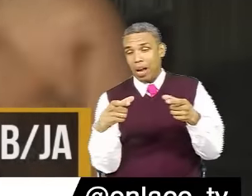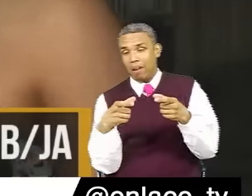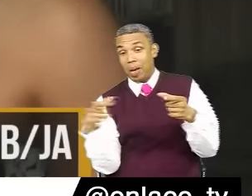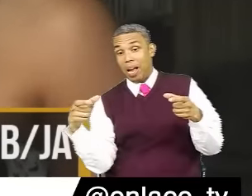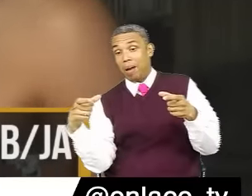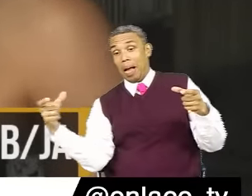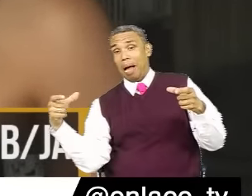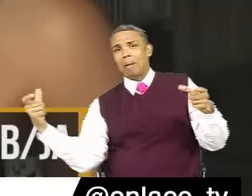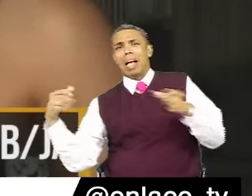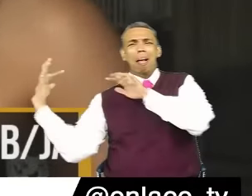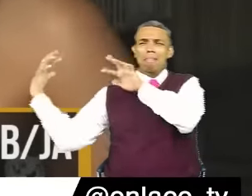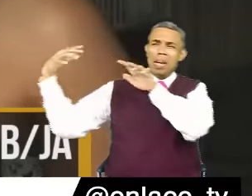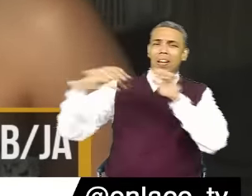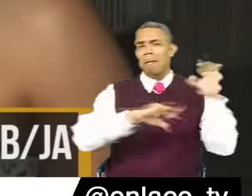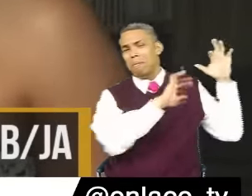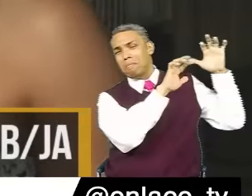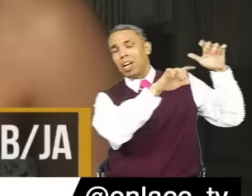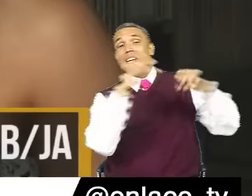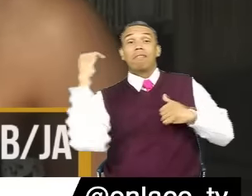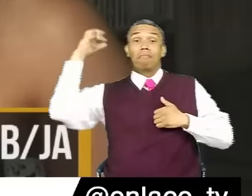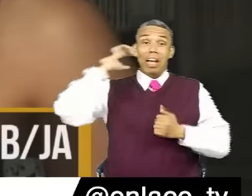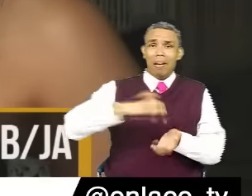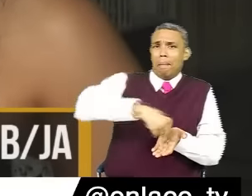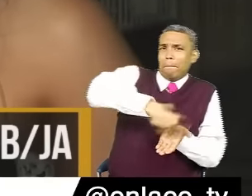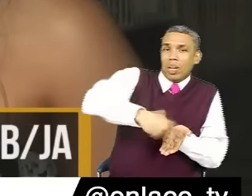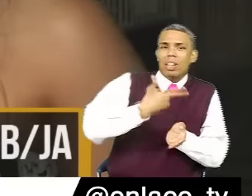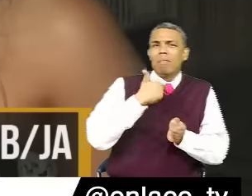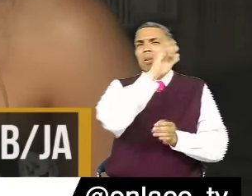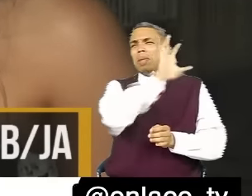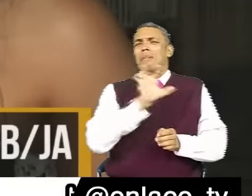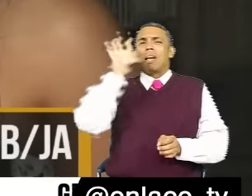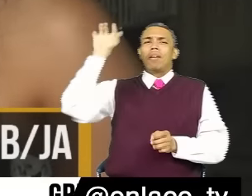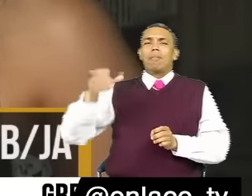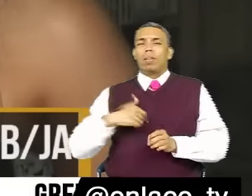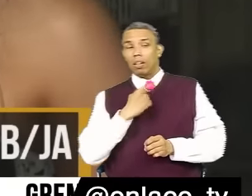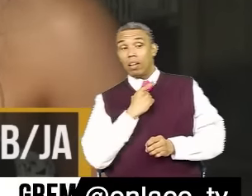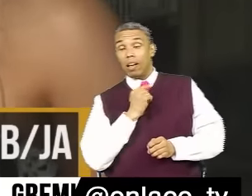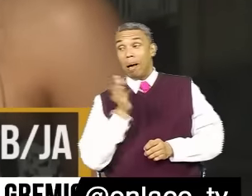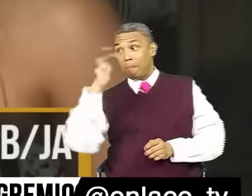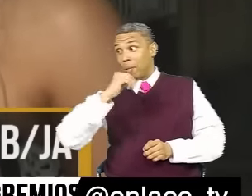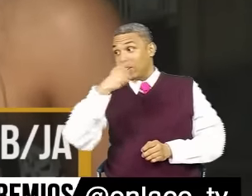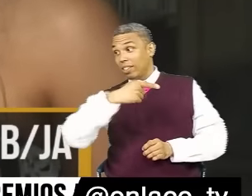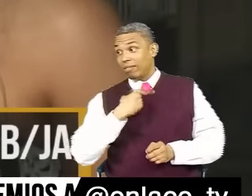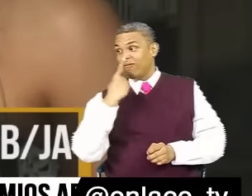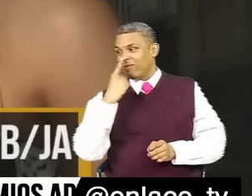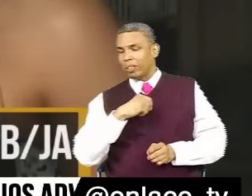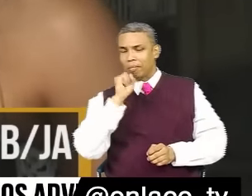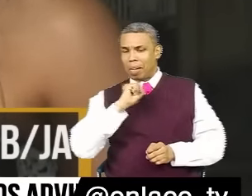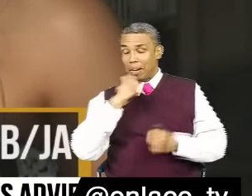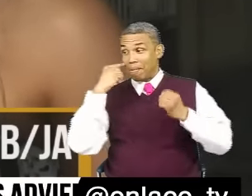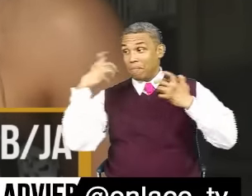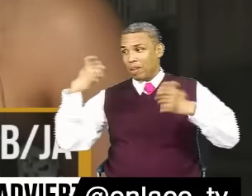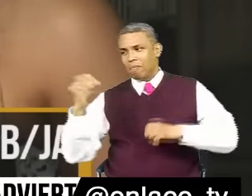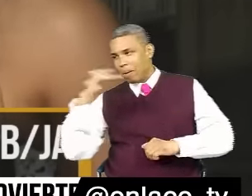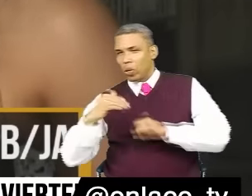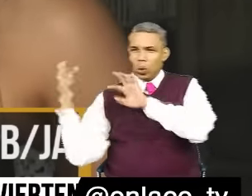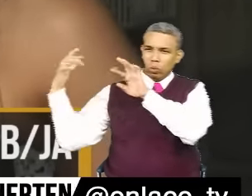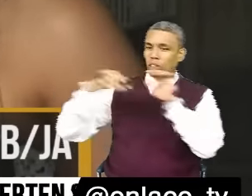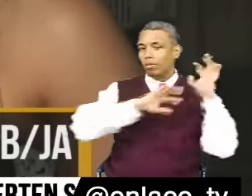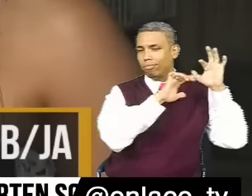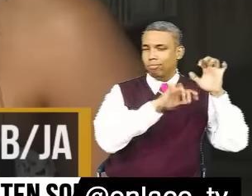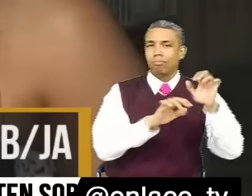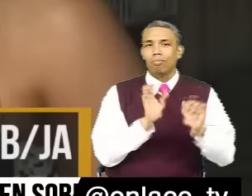cada vez más personas vienen a Barranca Bermeja a conocerla porque todos estos artistas, todos estos deportistas, bailarines,